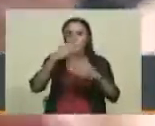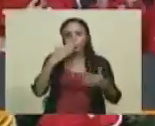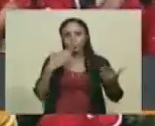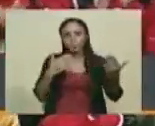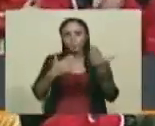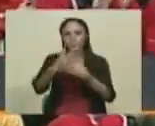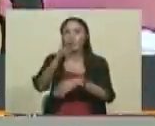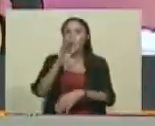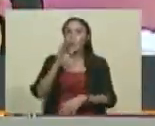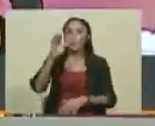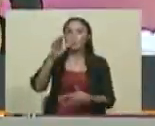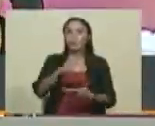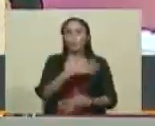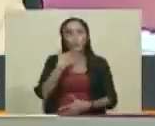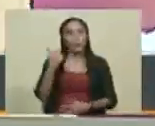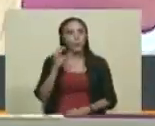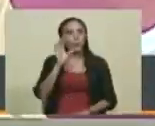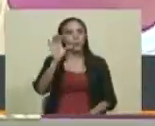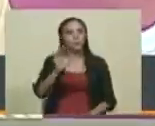apuntar nuestro país.